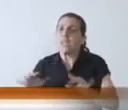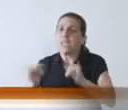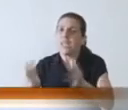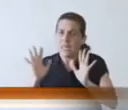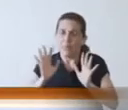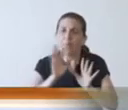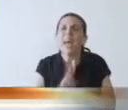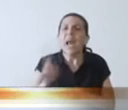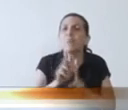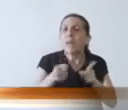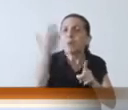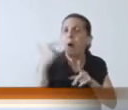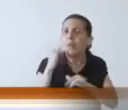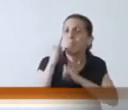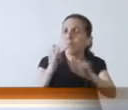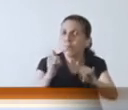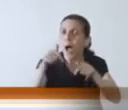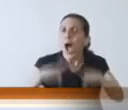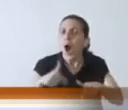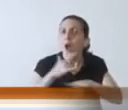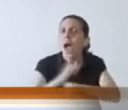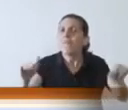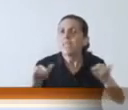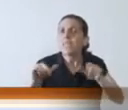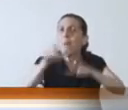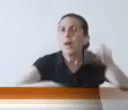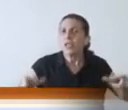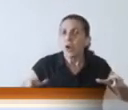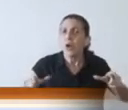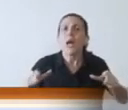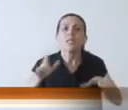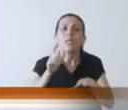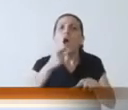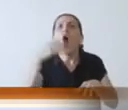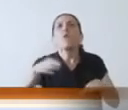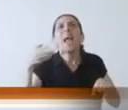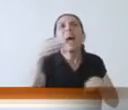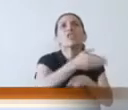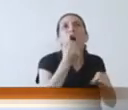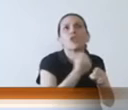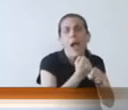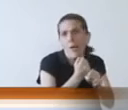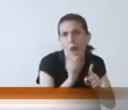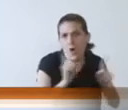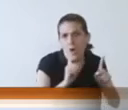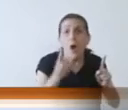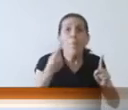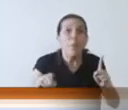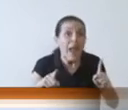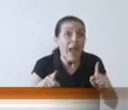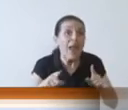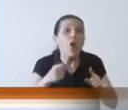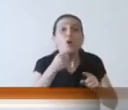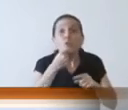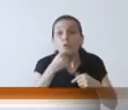Repetimos lo que hicimos la otra vez, lo que se está liberando a la gente es del deber asistir al lugar de trabajo, pero si están dadas las condiciones para que